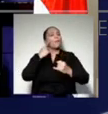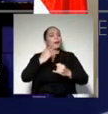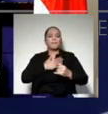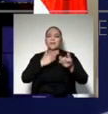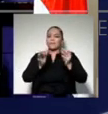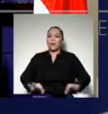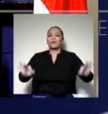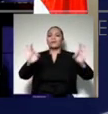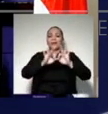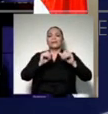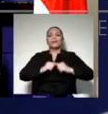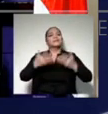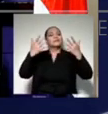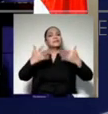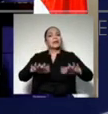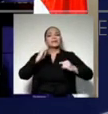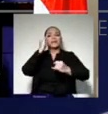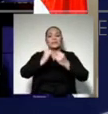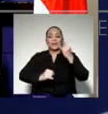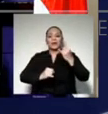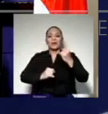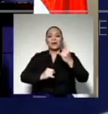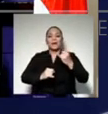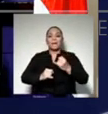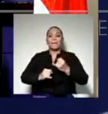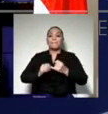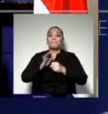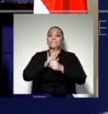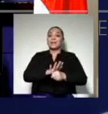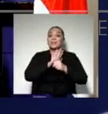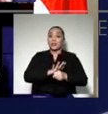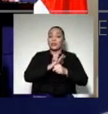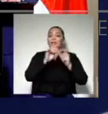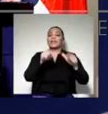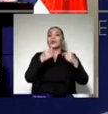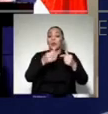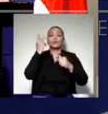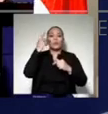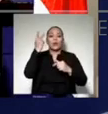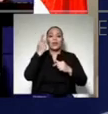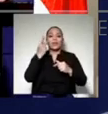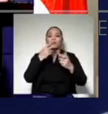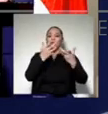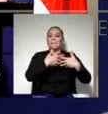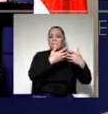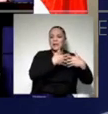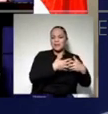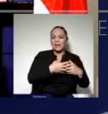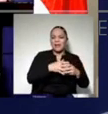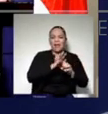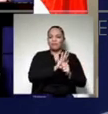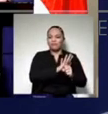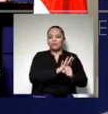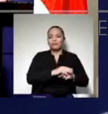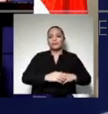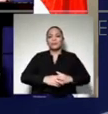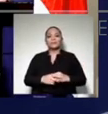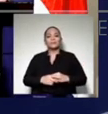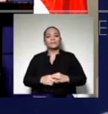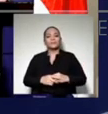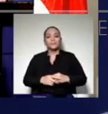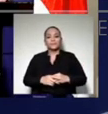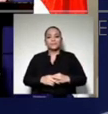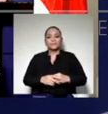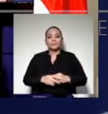importante que ya se terminaron las presiones de grupos políticos, de grupos empresariales, de grupos